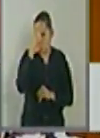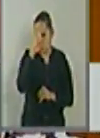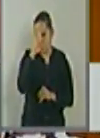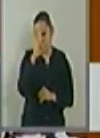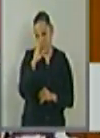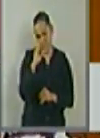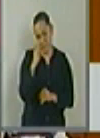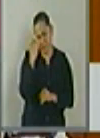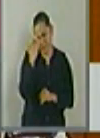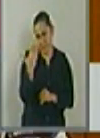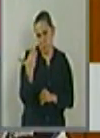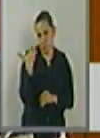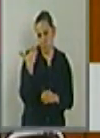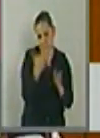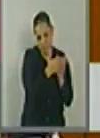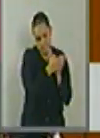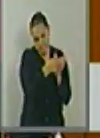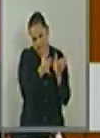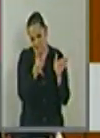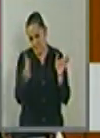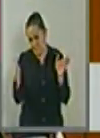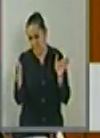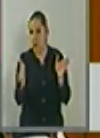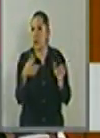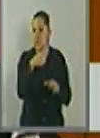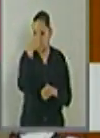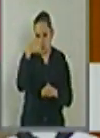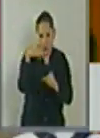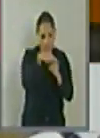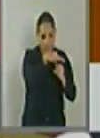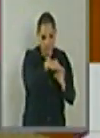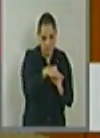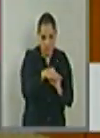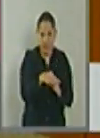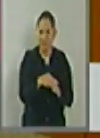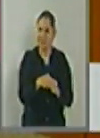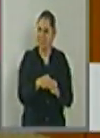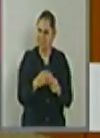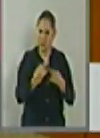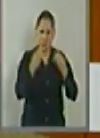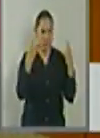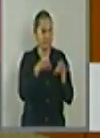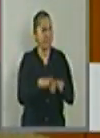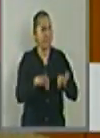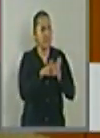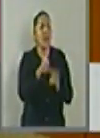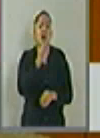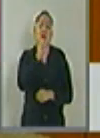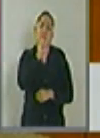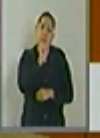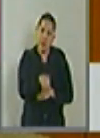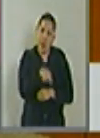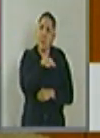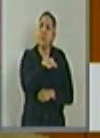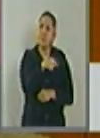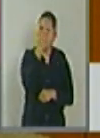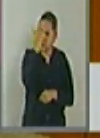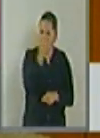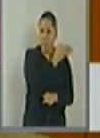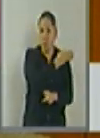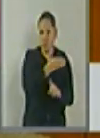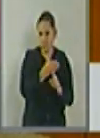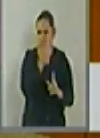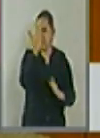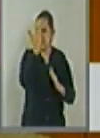modernos, se presentaron lamentablemente hechos criminales que lo hicieron también el más violento